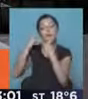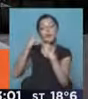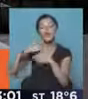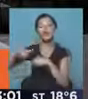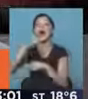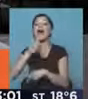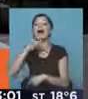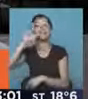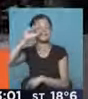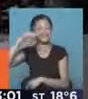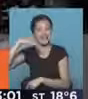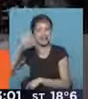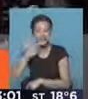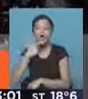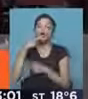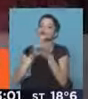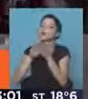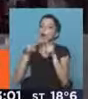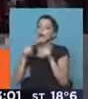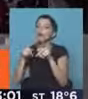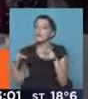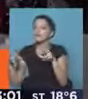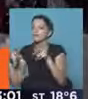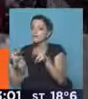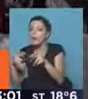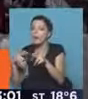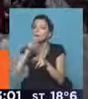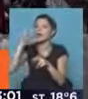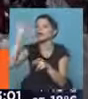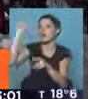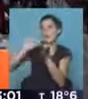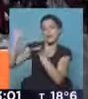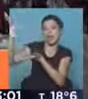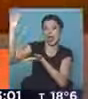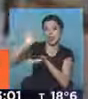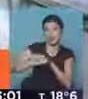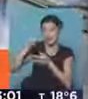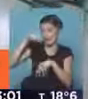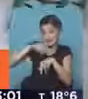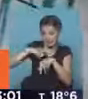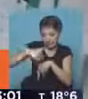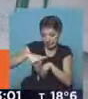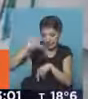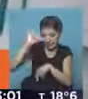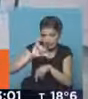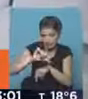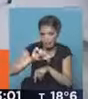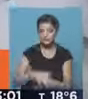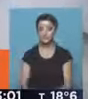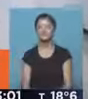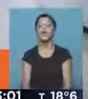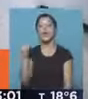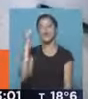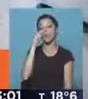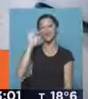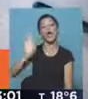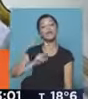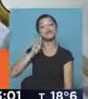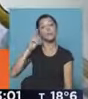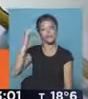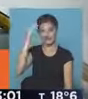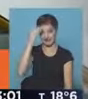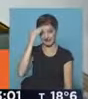que obliguen al gobierno a ahorrar para recibir ayuda externa. El tiempo se acaba para Grecia. En junio de 2015,